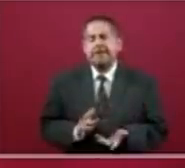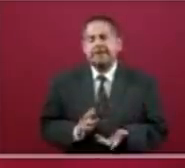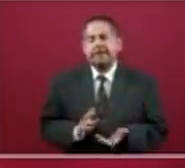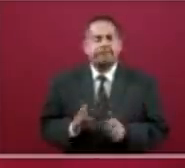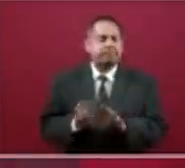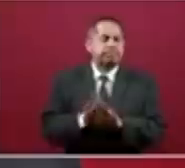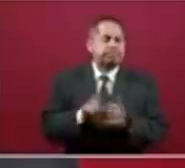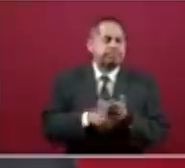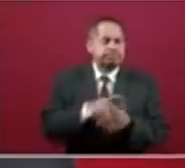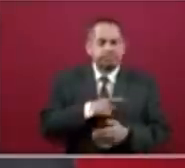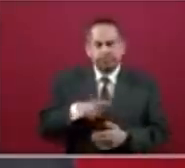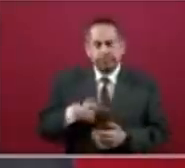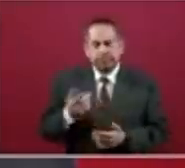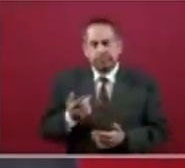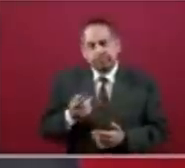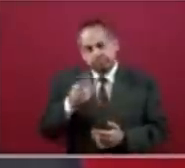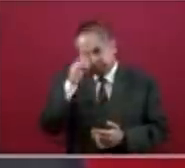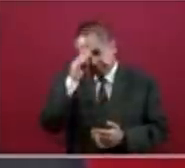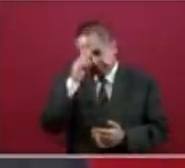vaya